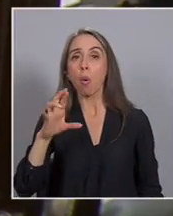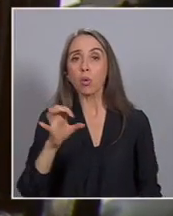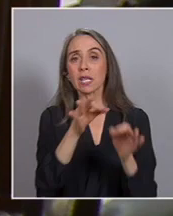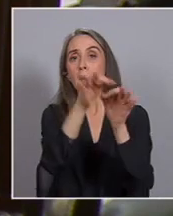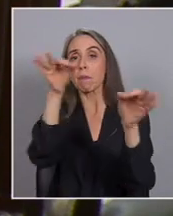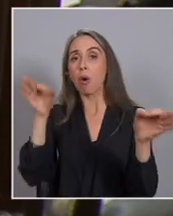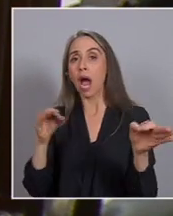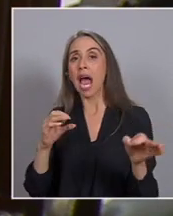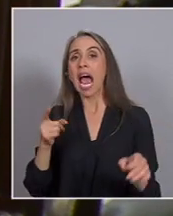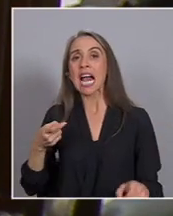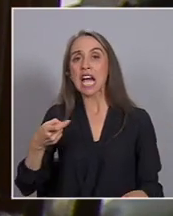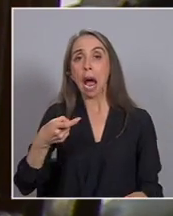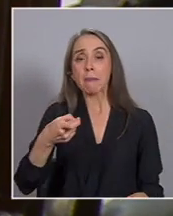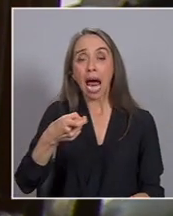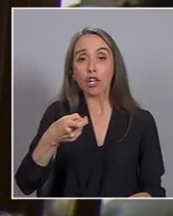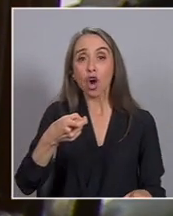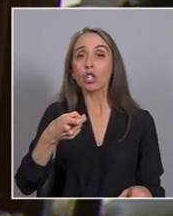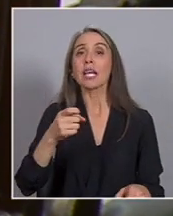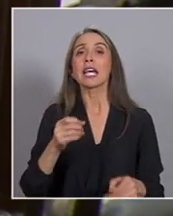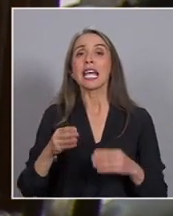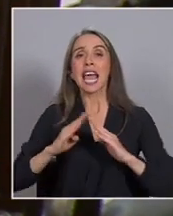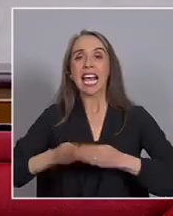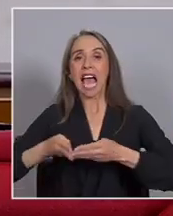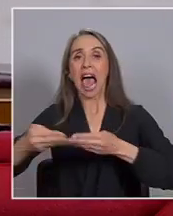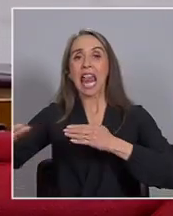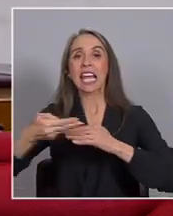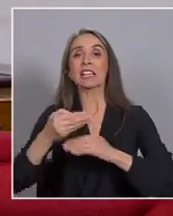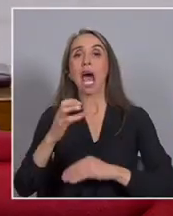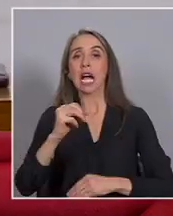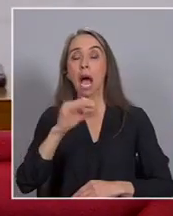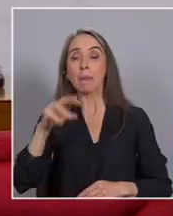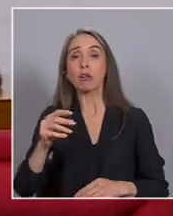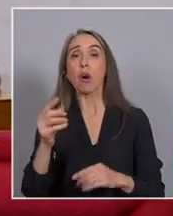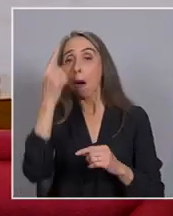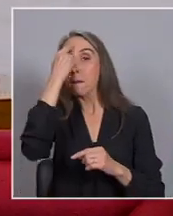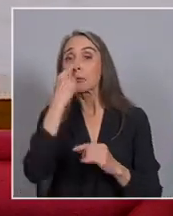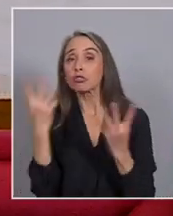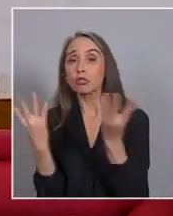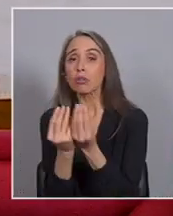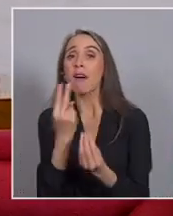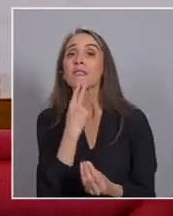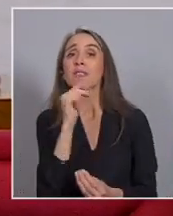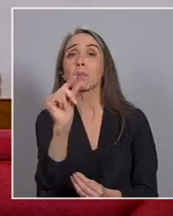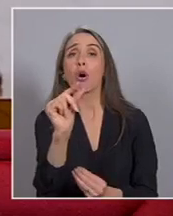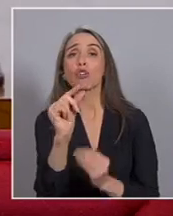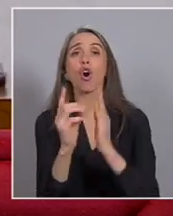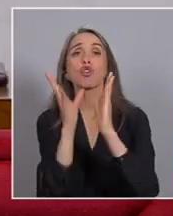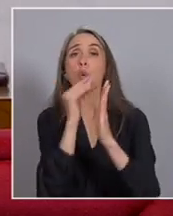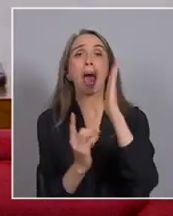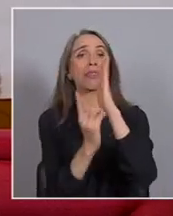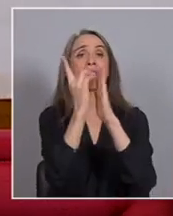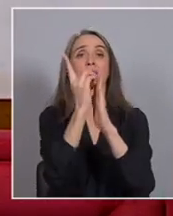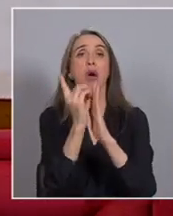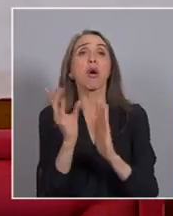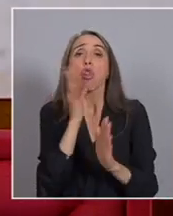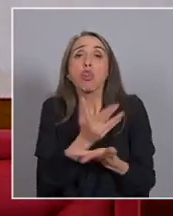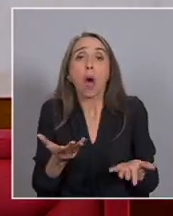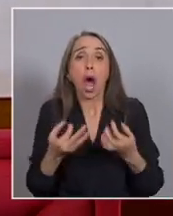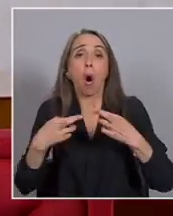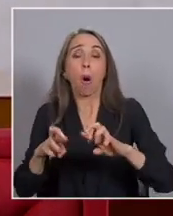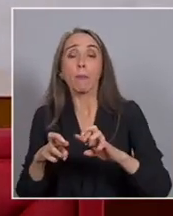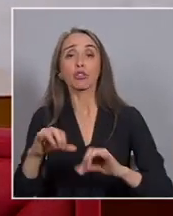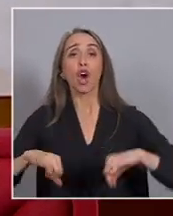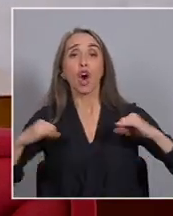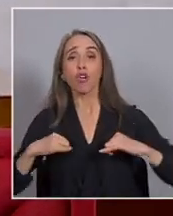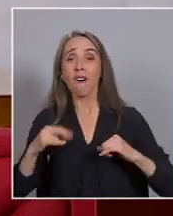como Camarones, Caleta Camarones, tienen muy poco desarrollo justamente porque faltan este tipo de oportunidades. Porque